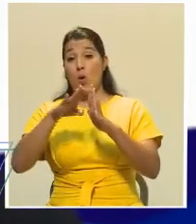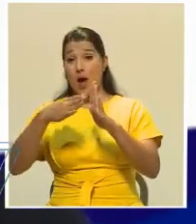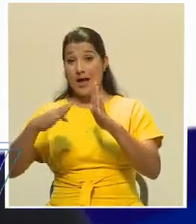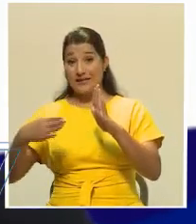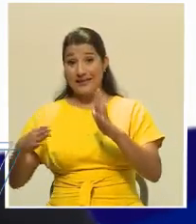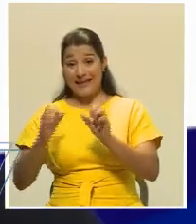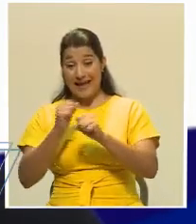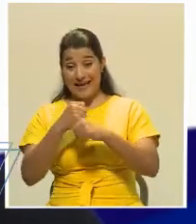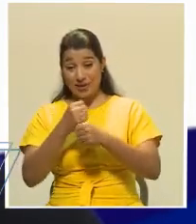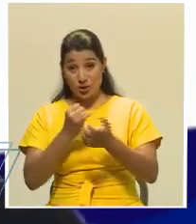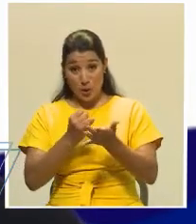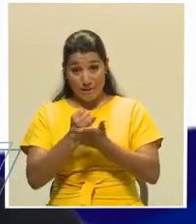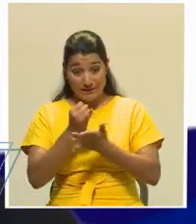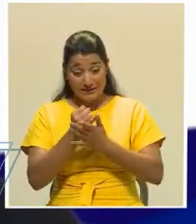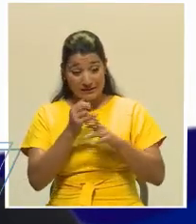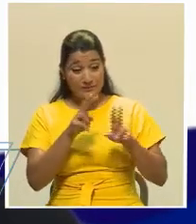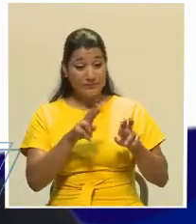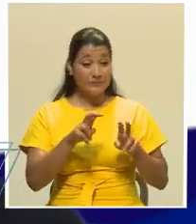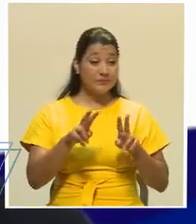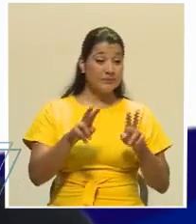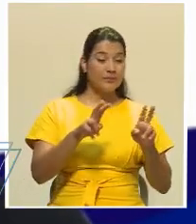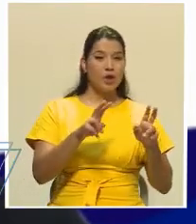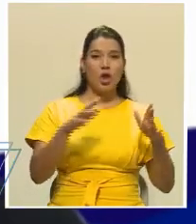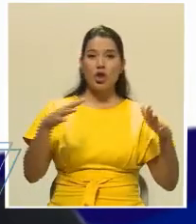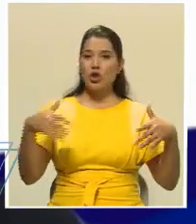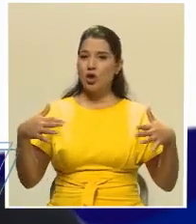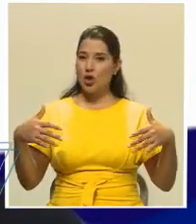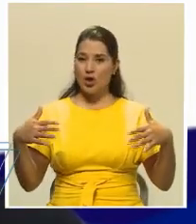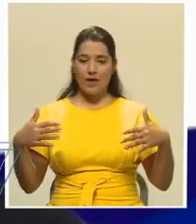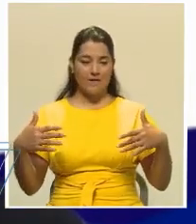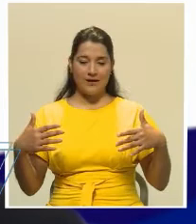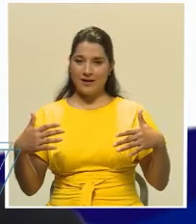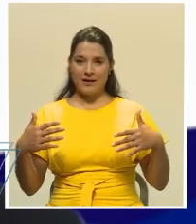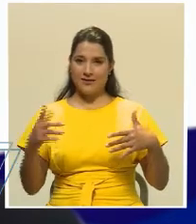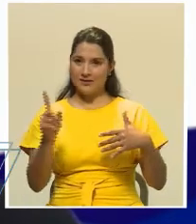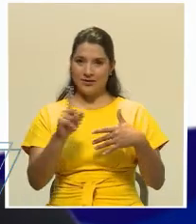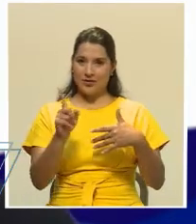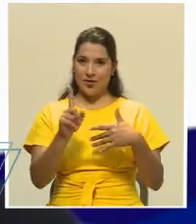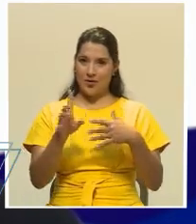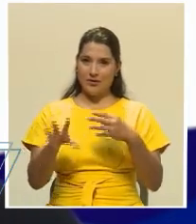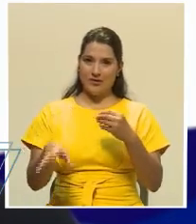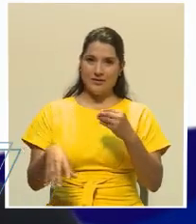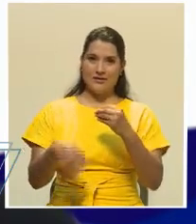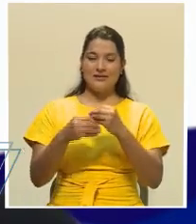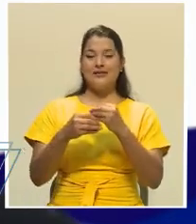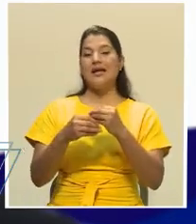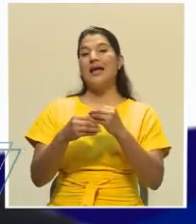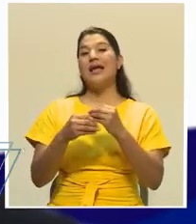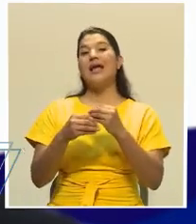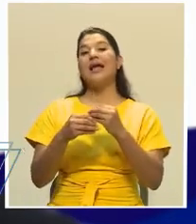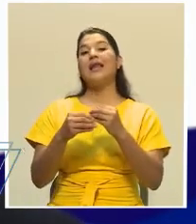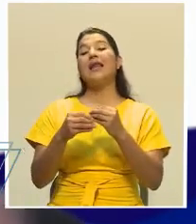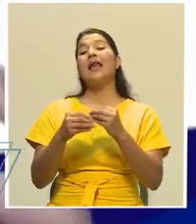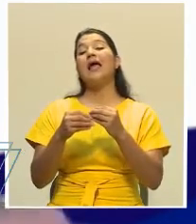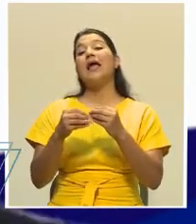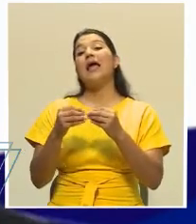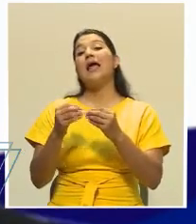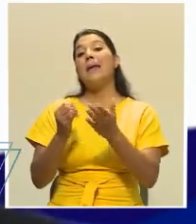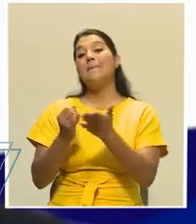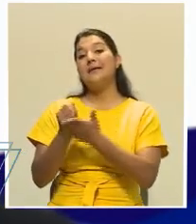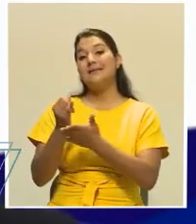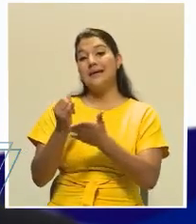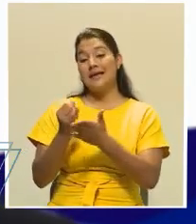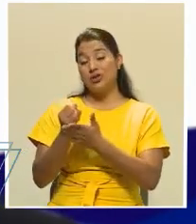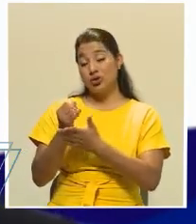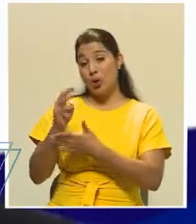certificó, todavía no teníamos el reciente estudio del programa macroeconómico del Banco Central,